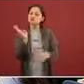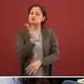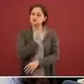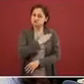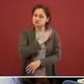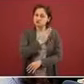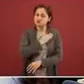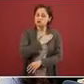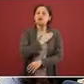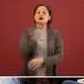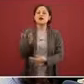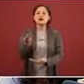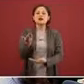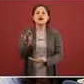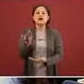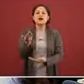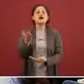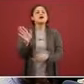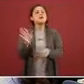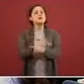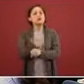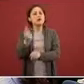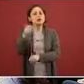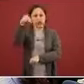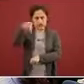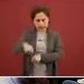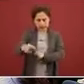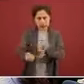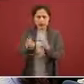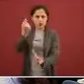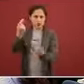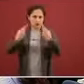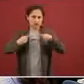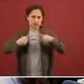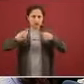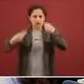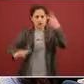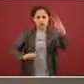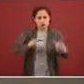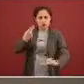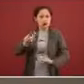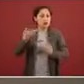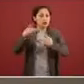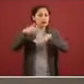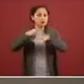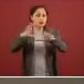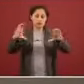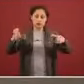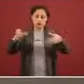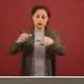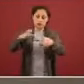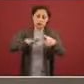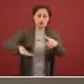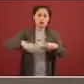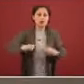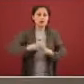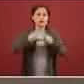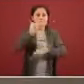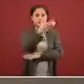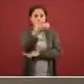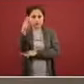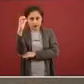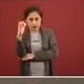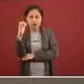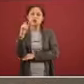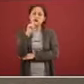que ver con preguntas que se han hecho aquí sobre las poblaciones rurales y el riesgo en estas poblaciones rurales,